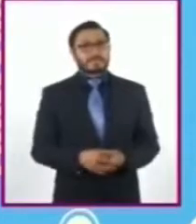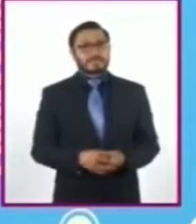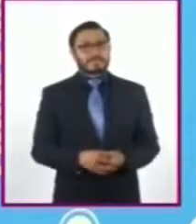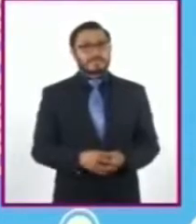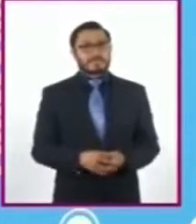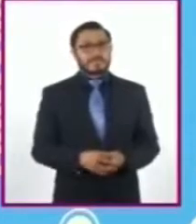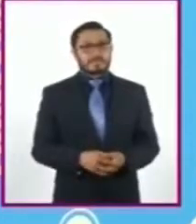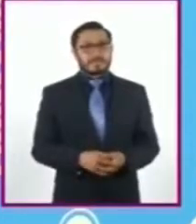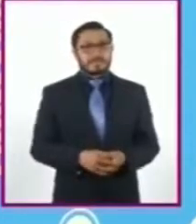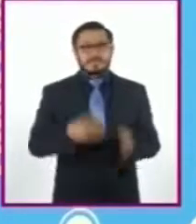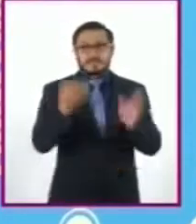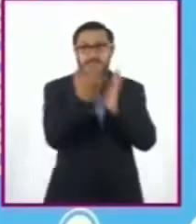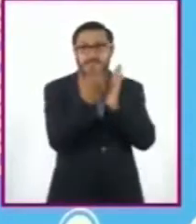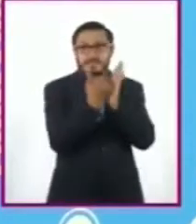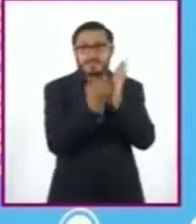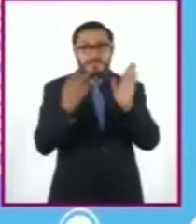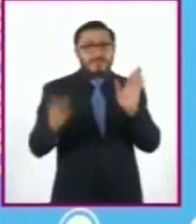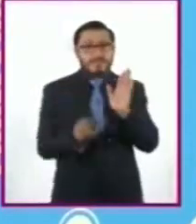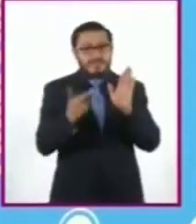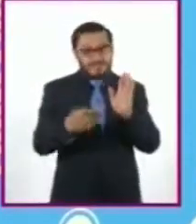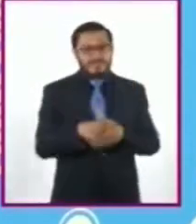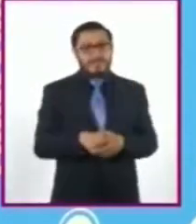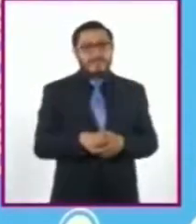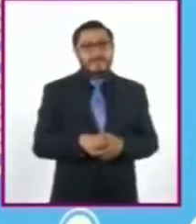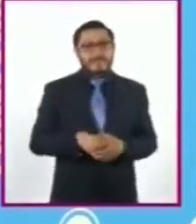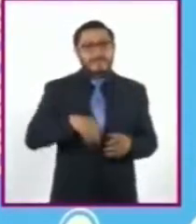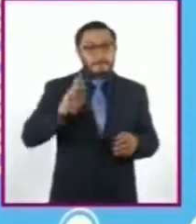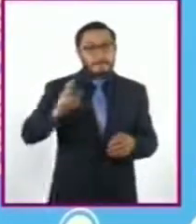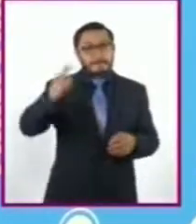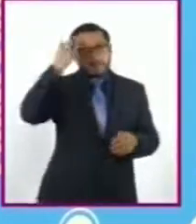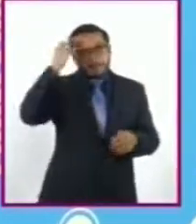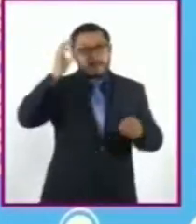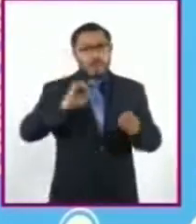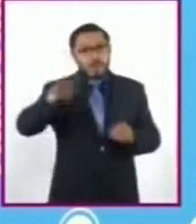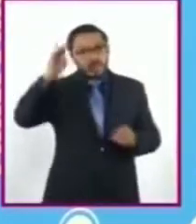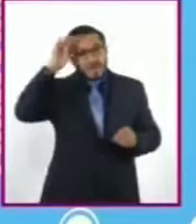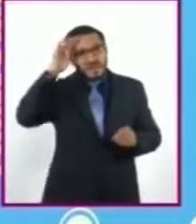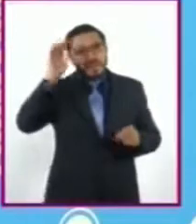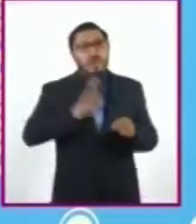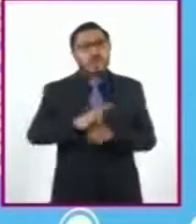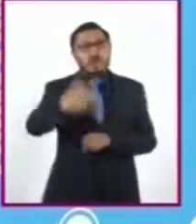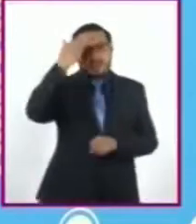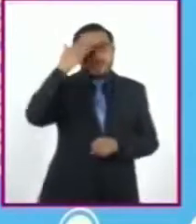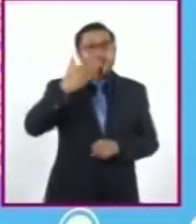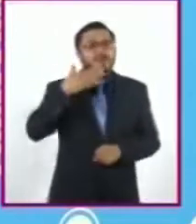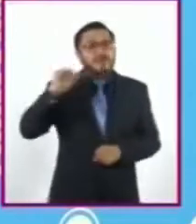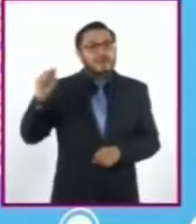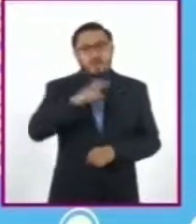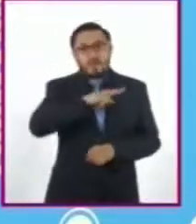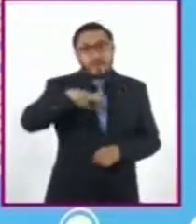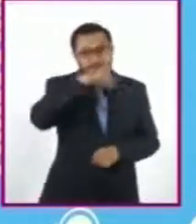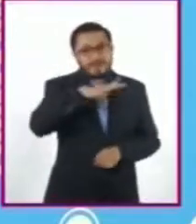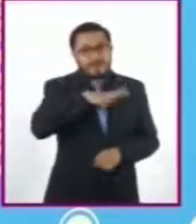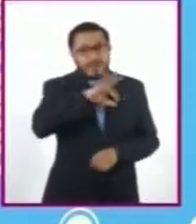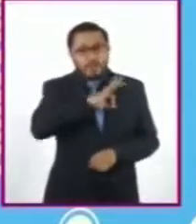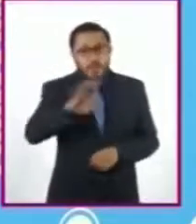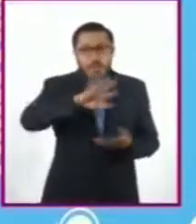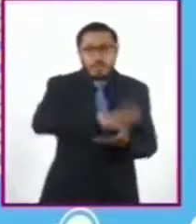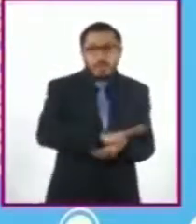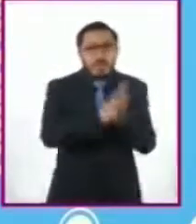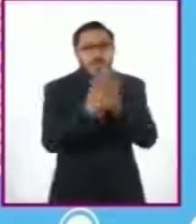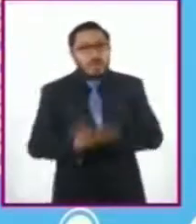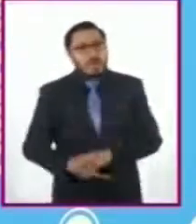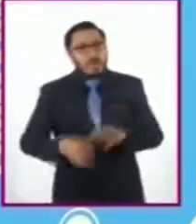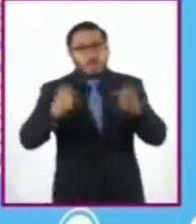De las preguntas anteriores, retomen o piensen en una capacidad que consideren que pueden convertir en un